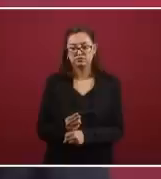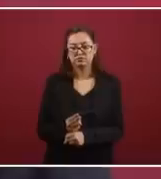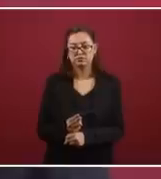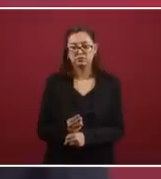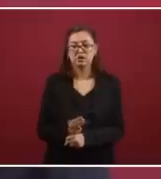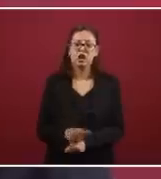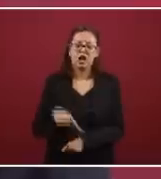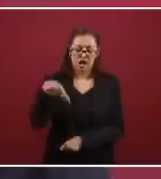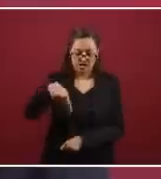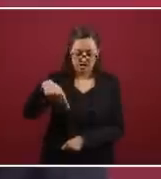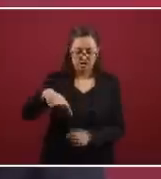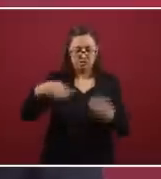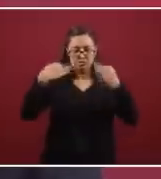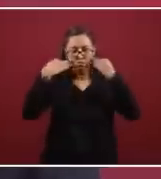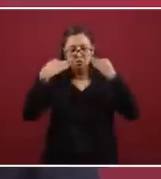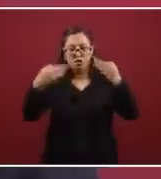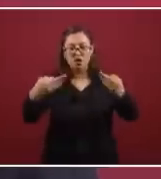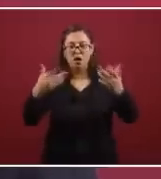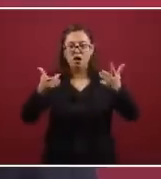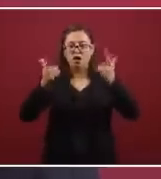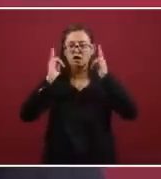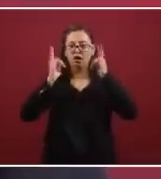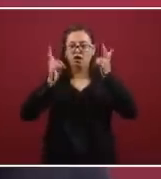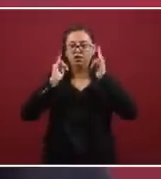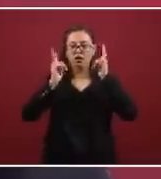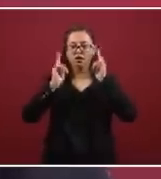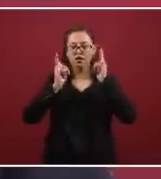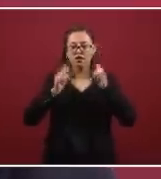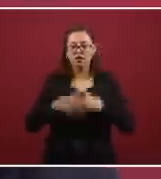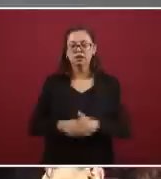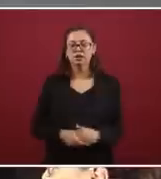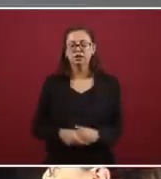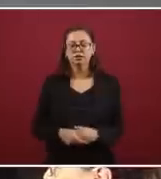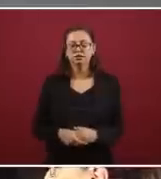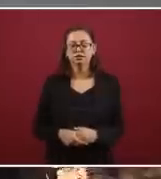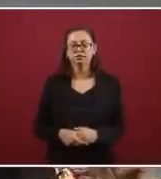aquí, ojalá, y se pueda. Si se